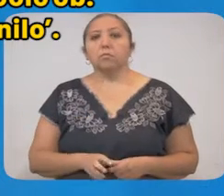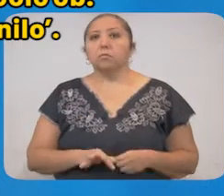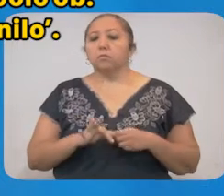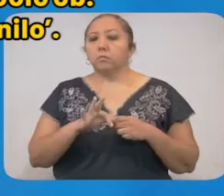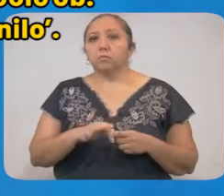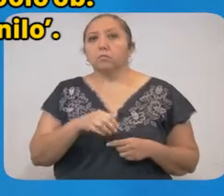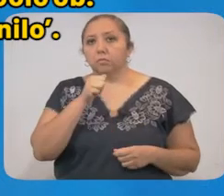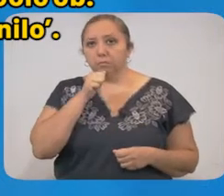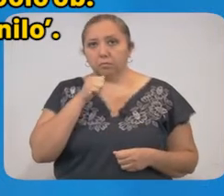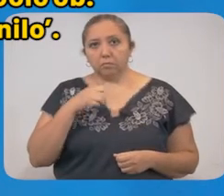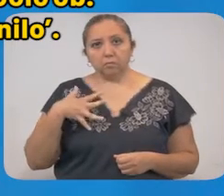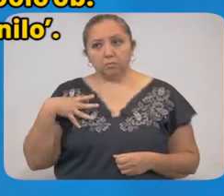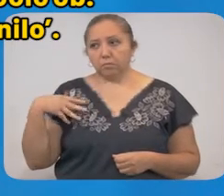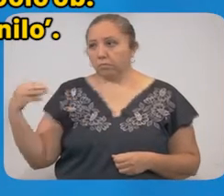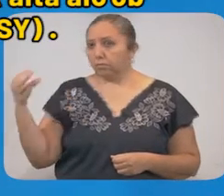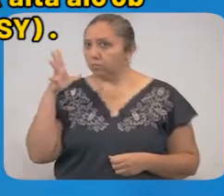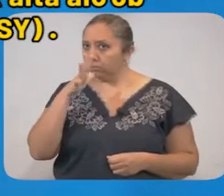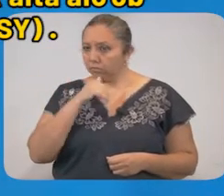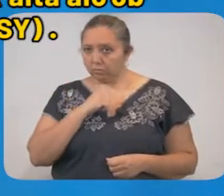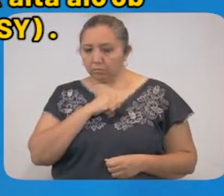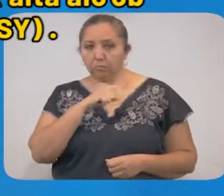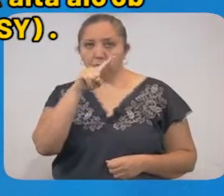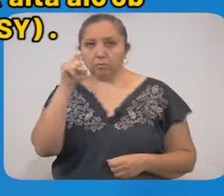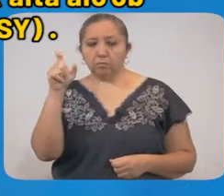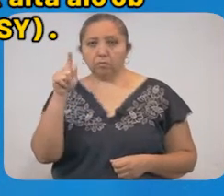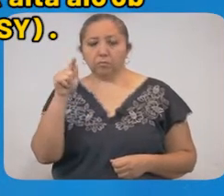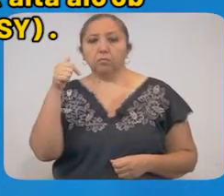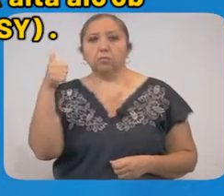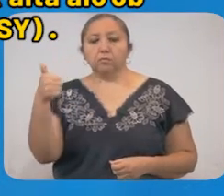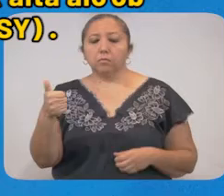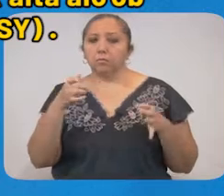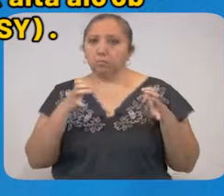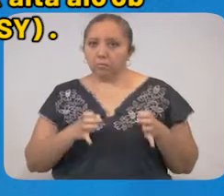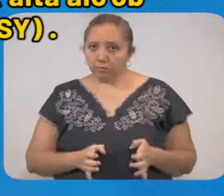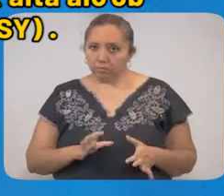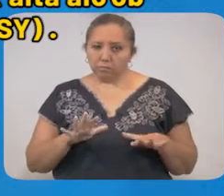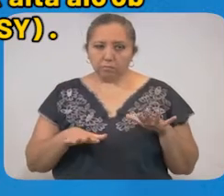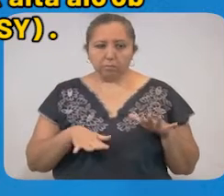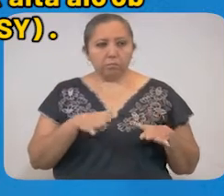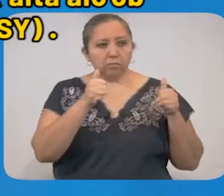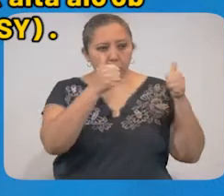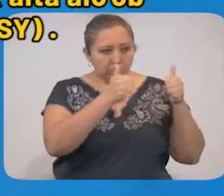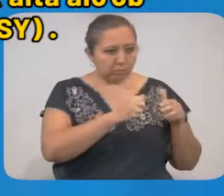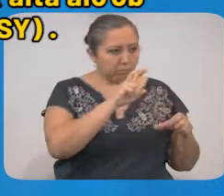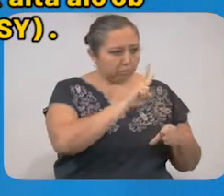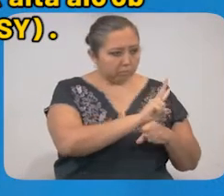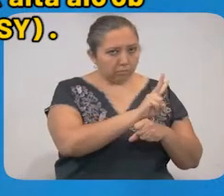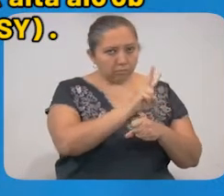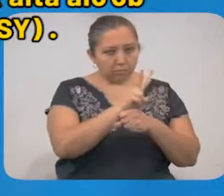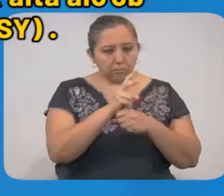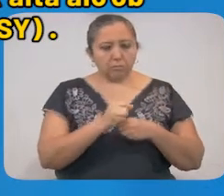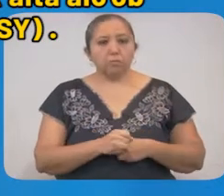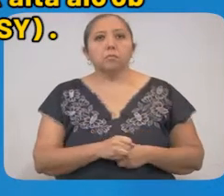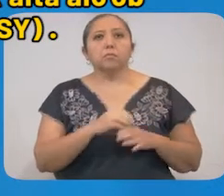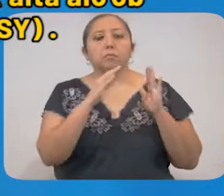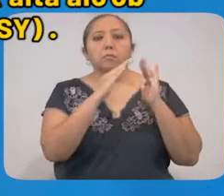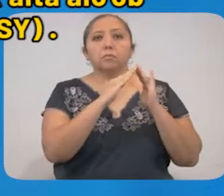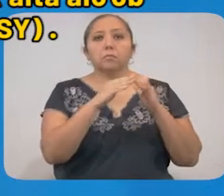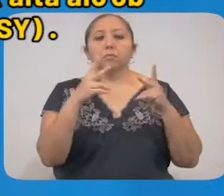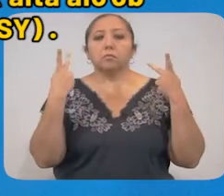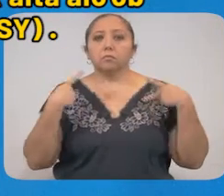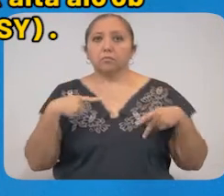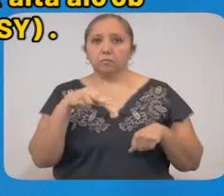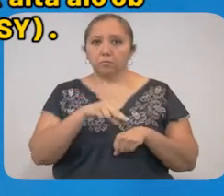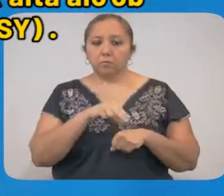presentan síntomas ni pueden contagiar. 176 están estables, aislados, monitoreados constantemente por